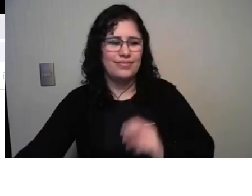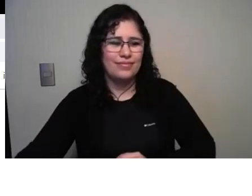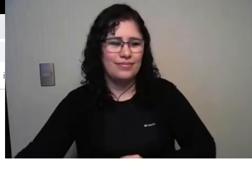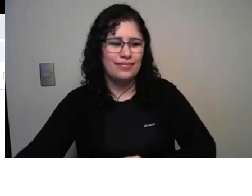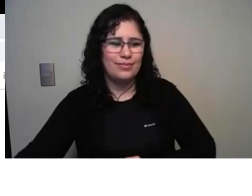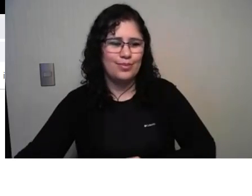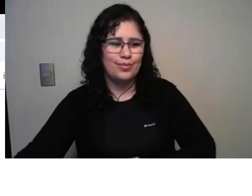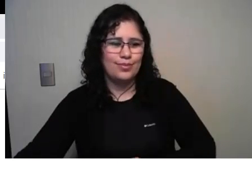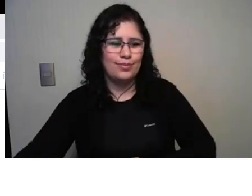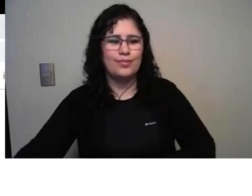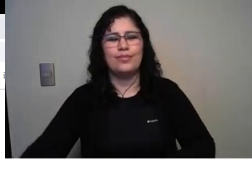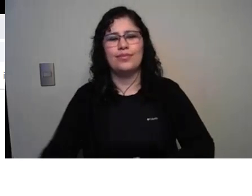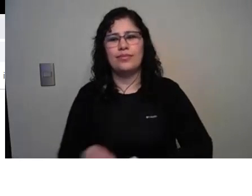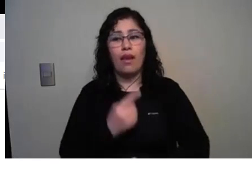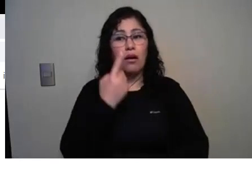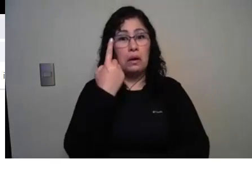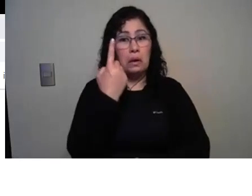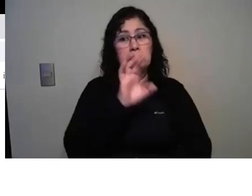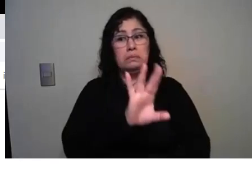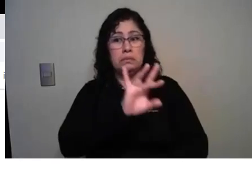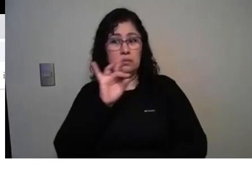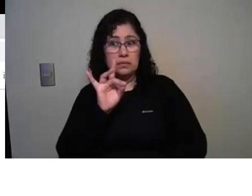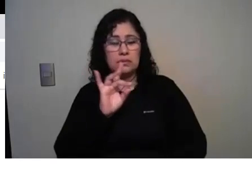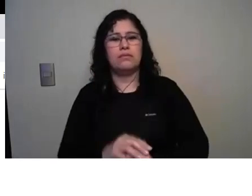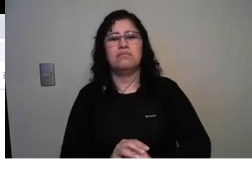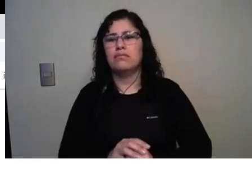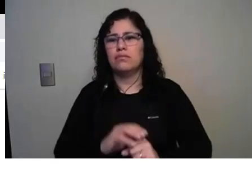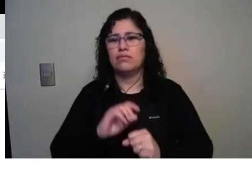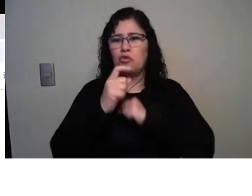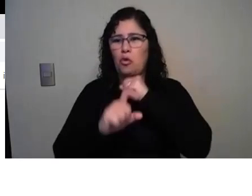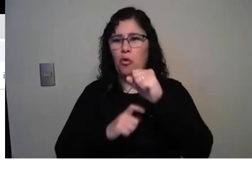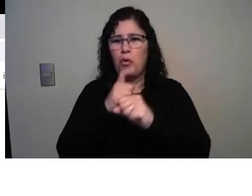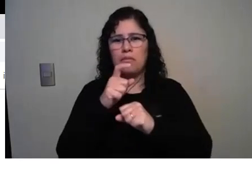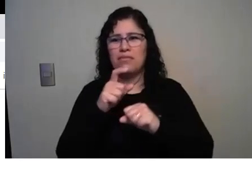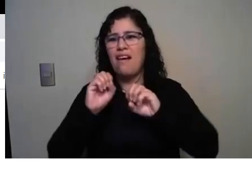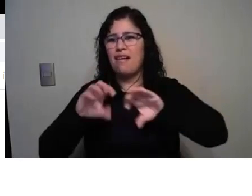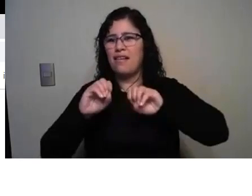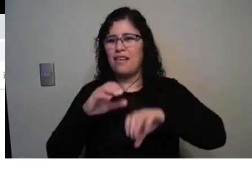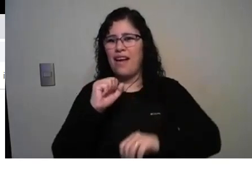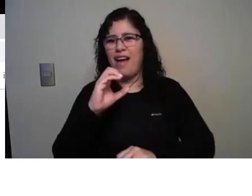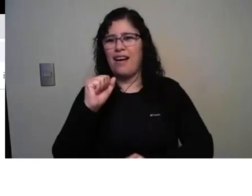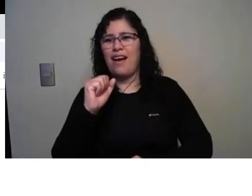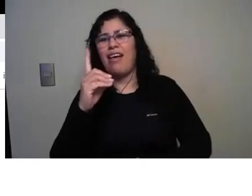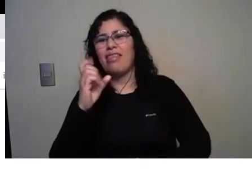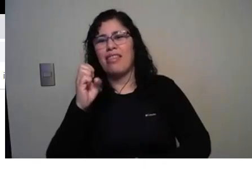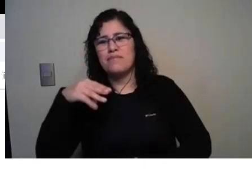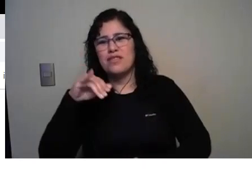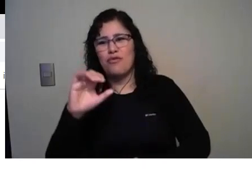Una de las alternativas, ¿cierto?, iniciales de ir a Google Académico, me imagino que a lo mejor los ubican. Eh,